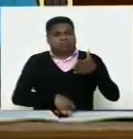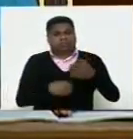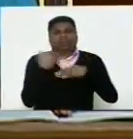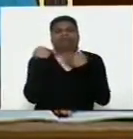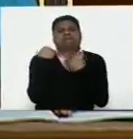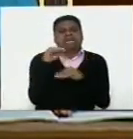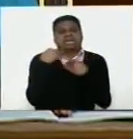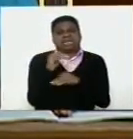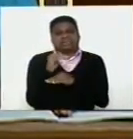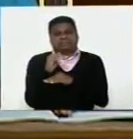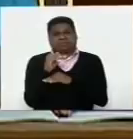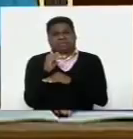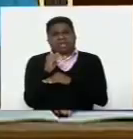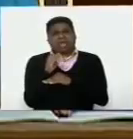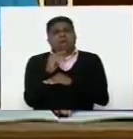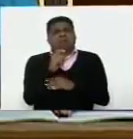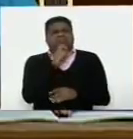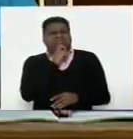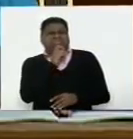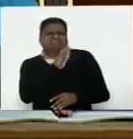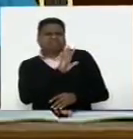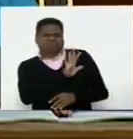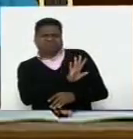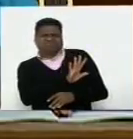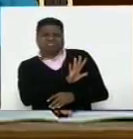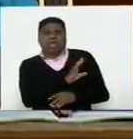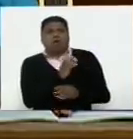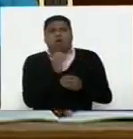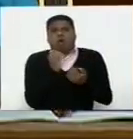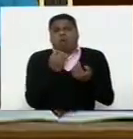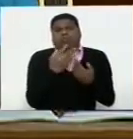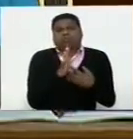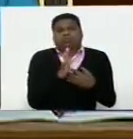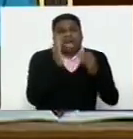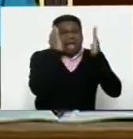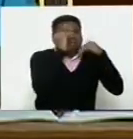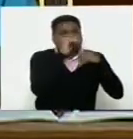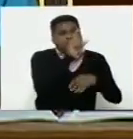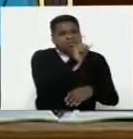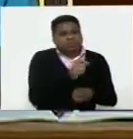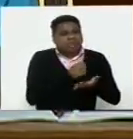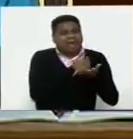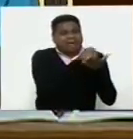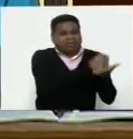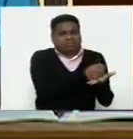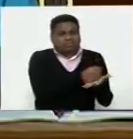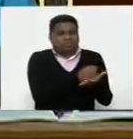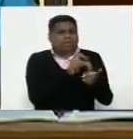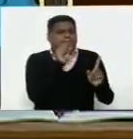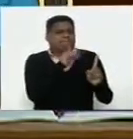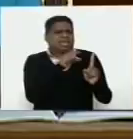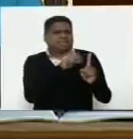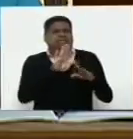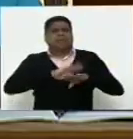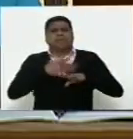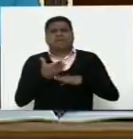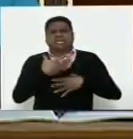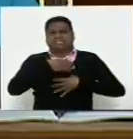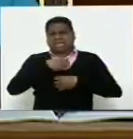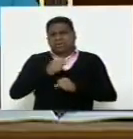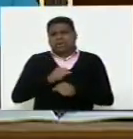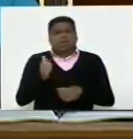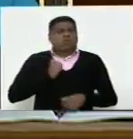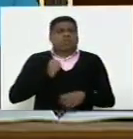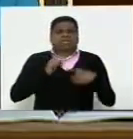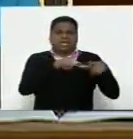limitar, retardar, dificultar o condicionar la atención a las mujeres con VIH o SIDA por su condición de salud en cualquier